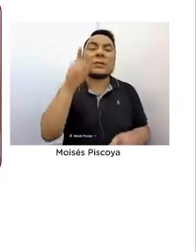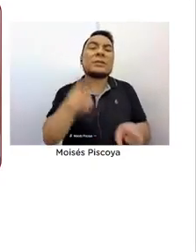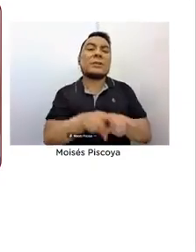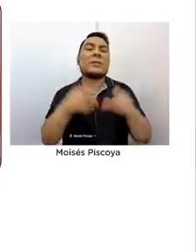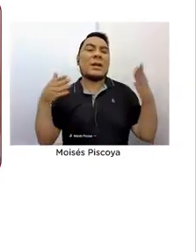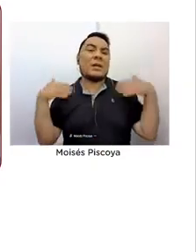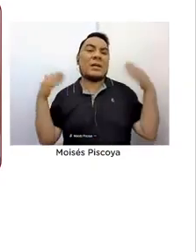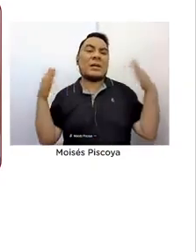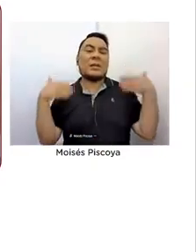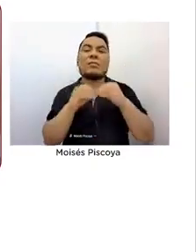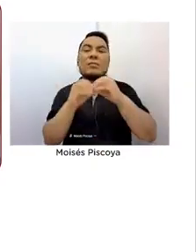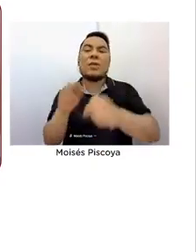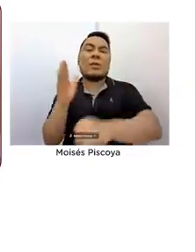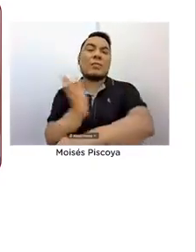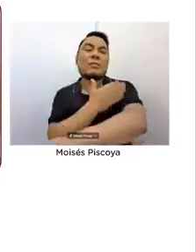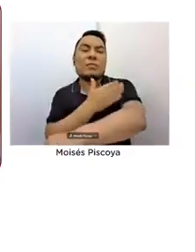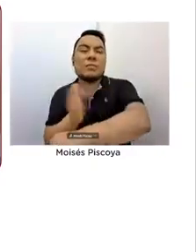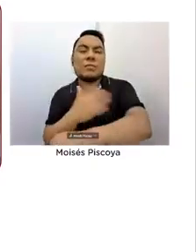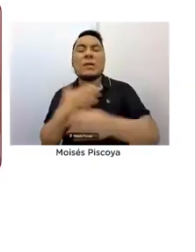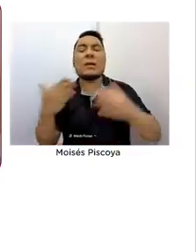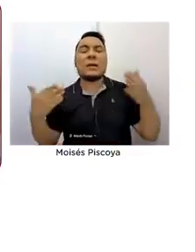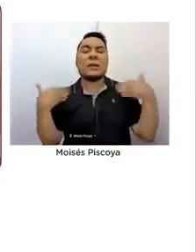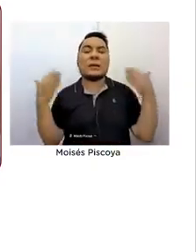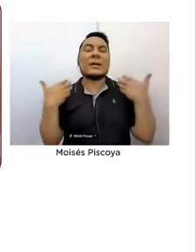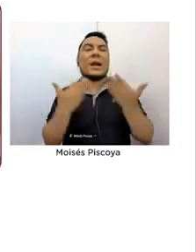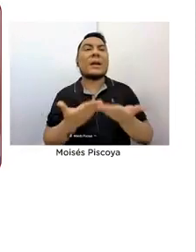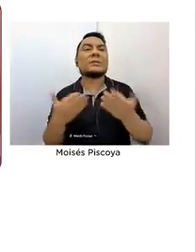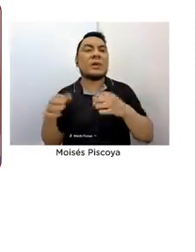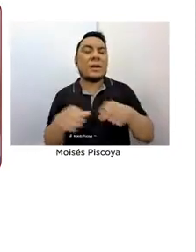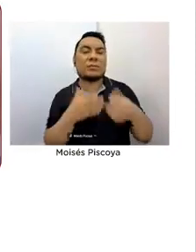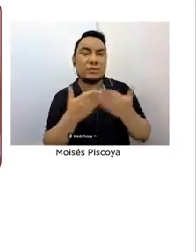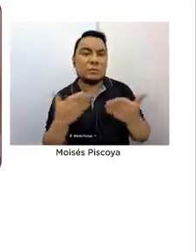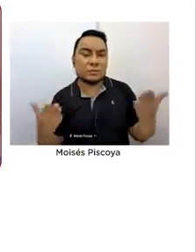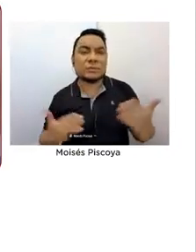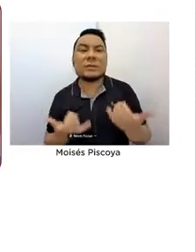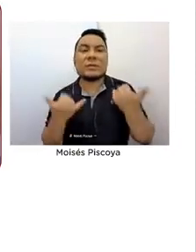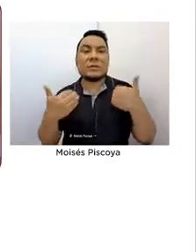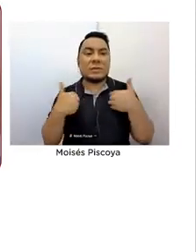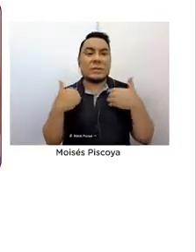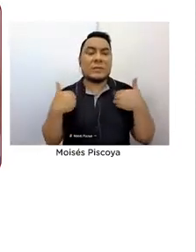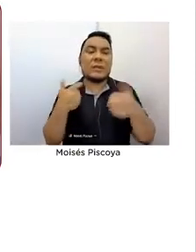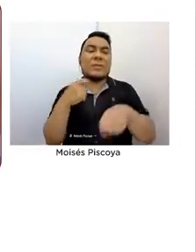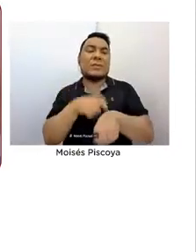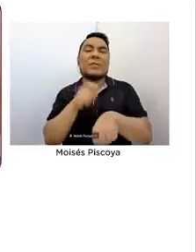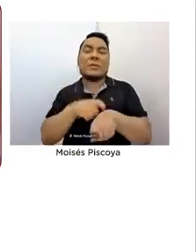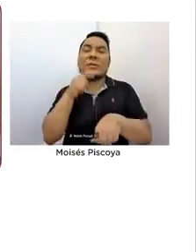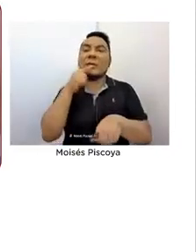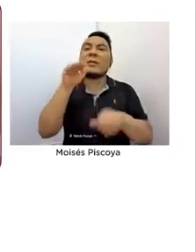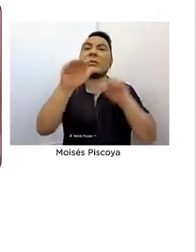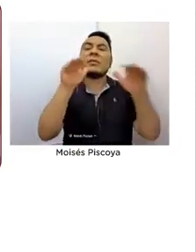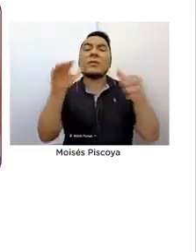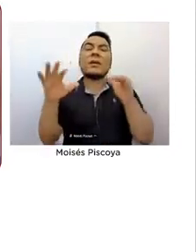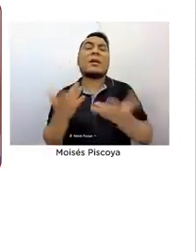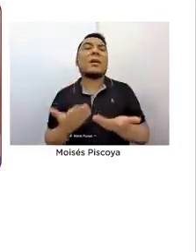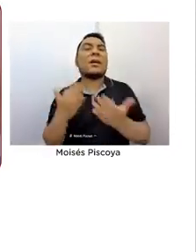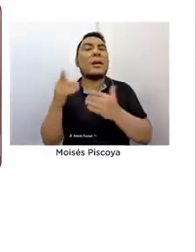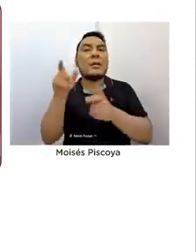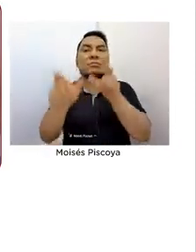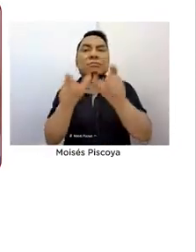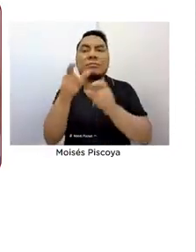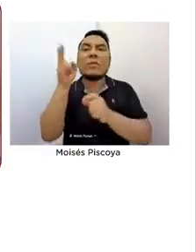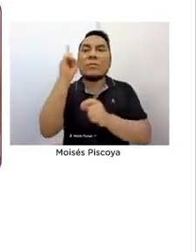Pongamos música para alegrarnos, para hacer nuestras cosas. Tengamos momentos para llamar a nuestros colegas, para alegrarnos un